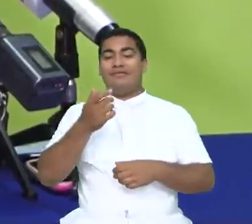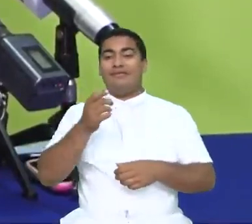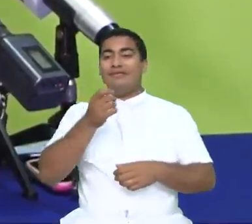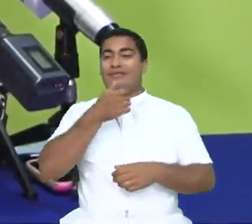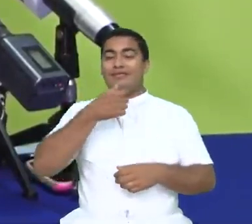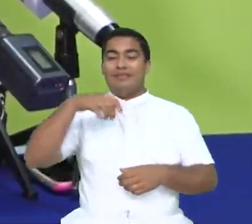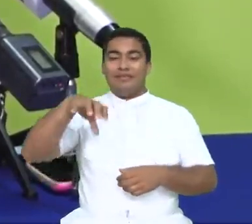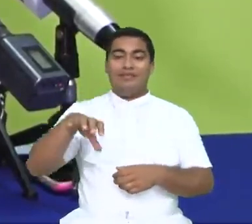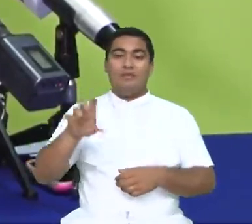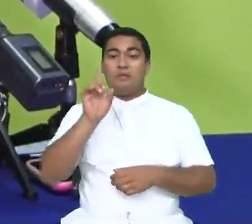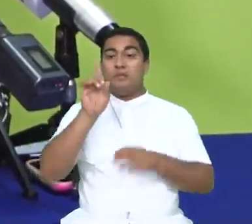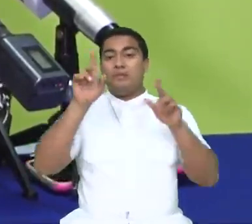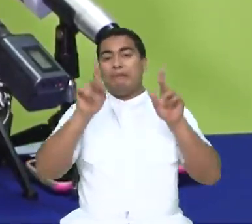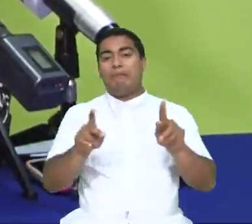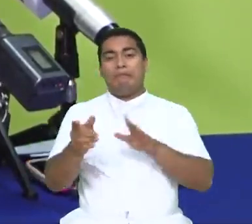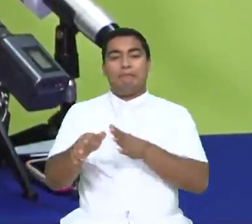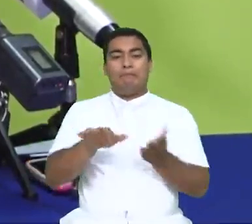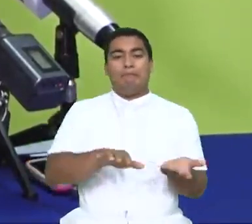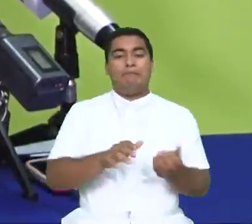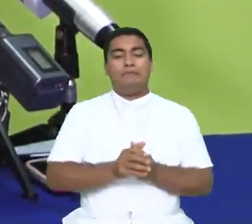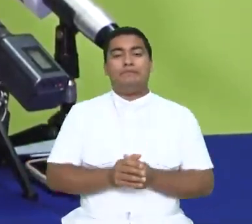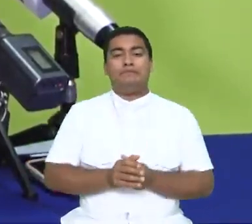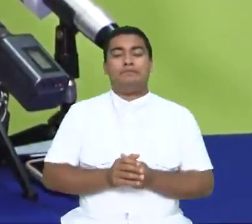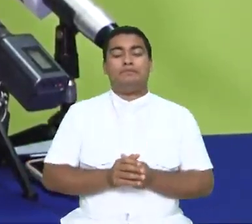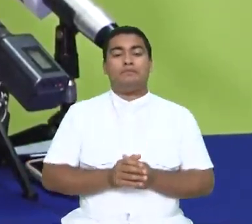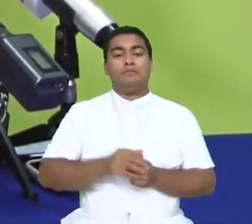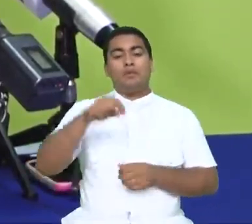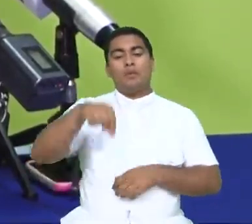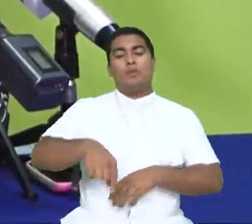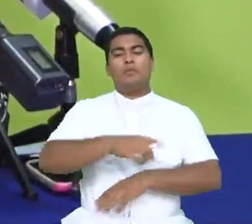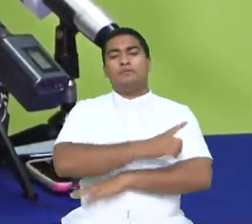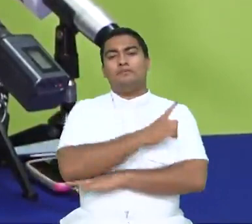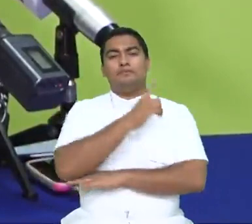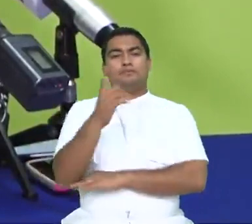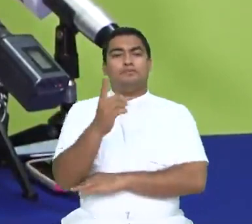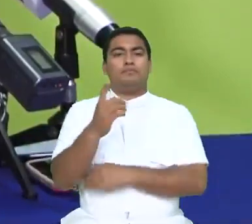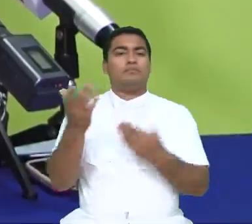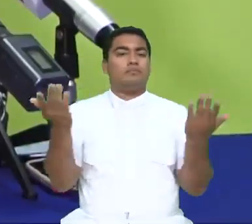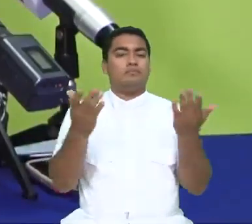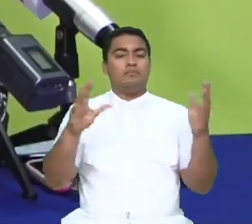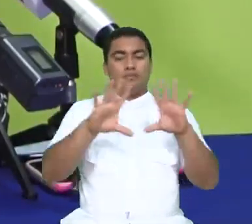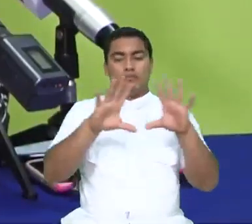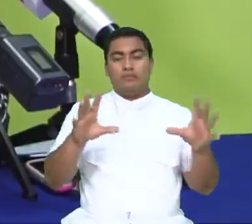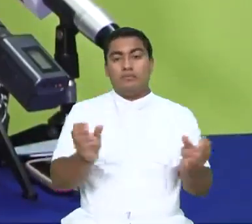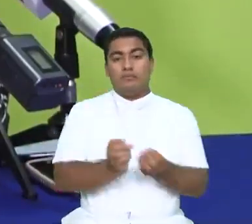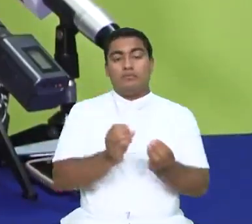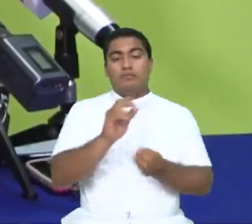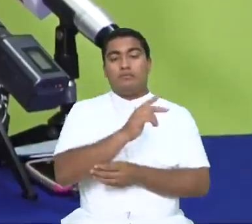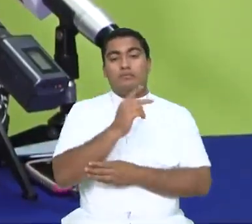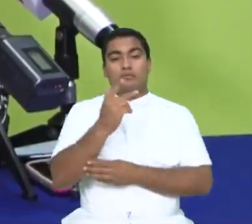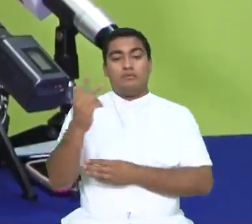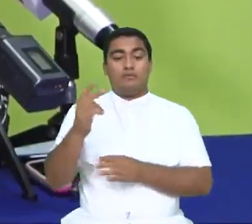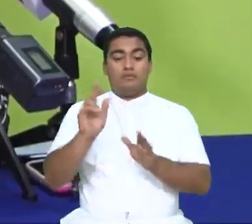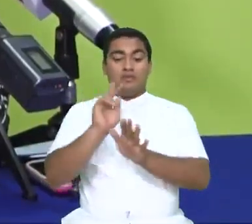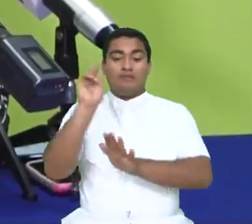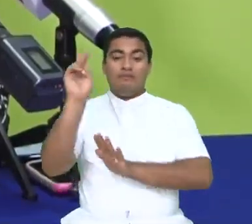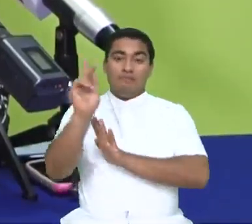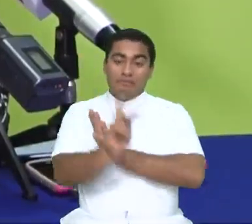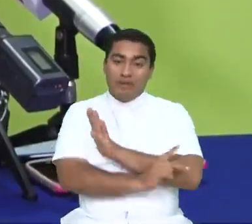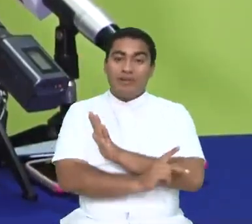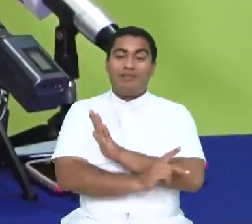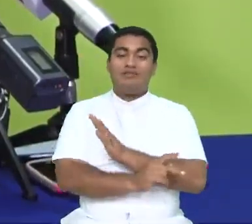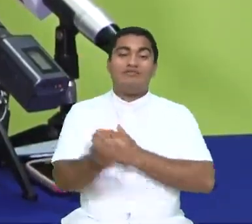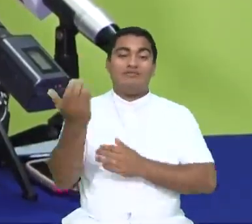España, 1 respectivamente. Al día de hoy se establecen un total de 88 países afectados